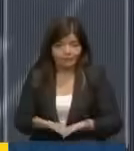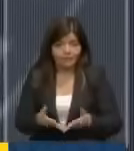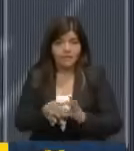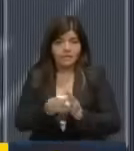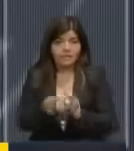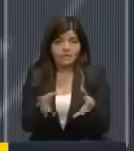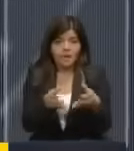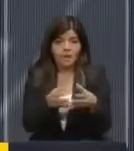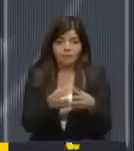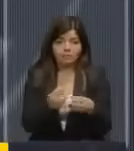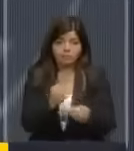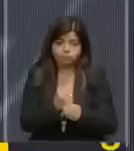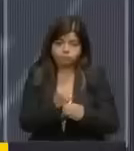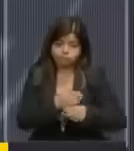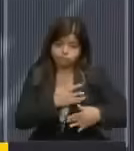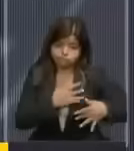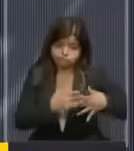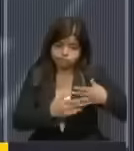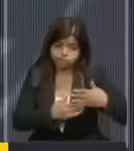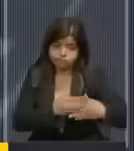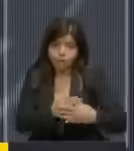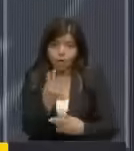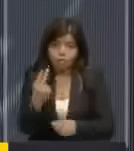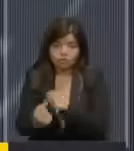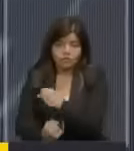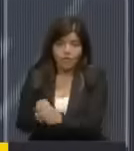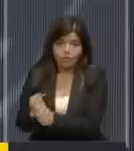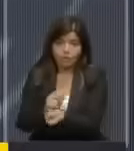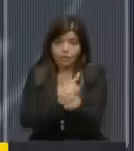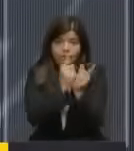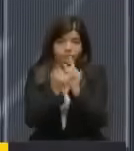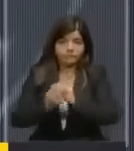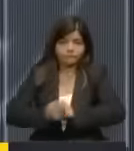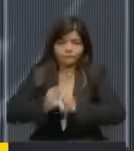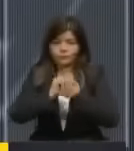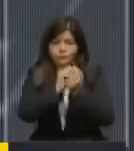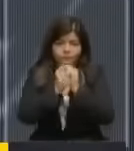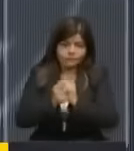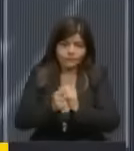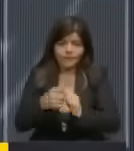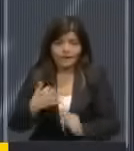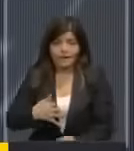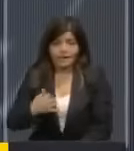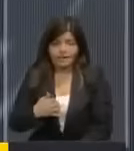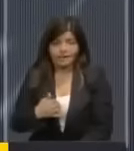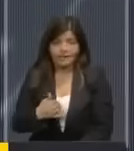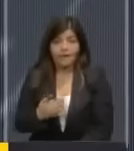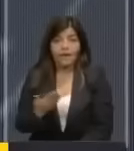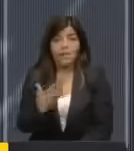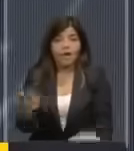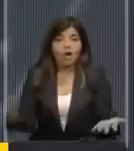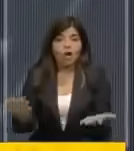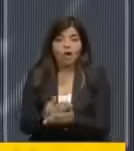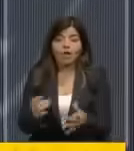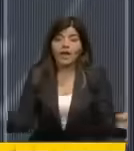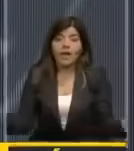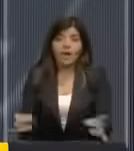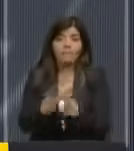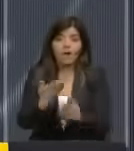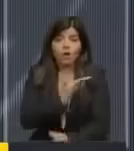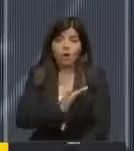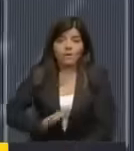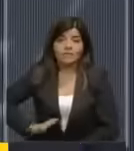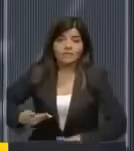al equipo que viene trabajando hace 2 años para transformar la Argentina y para lograr el milagro de tener un